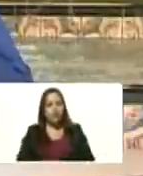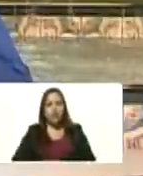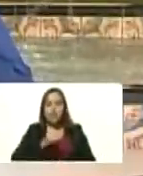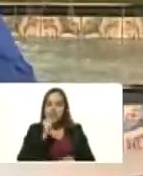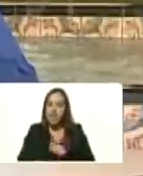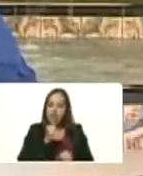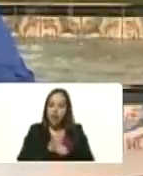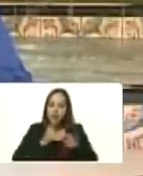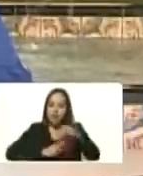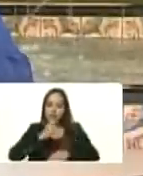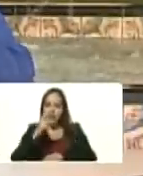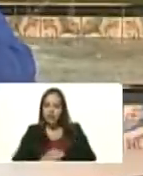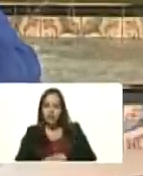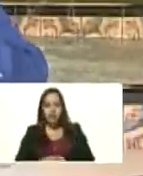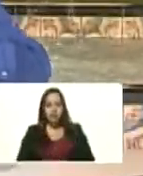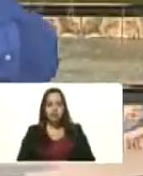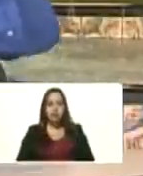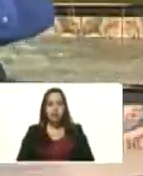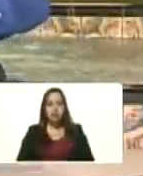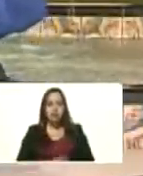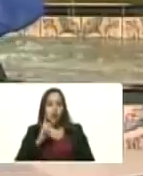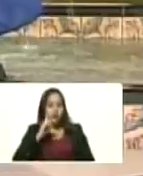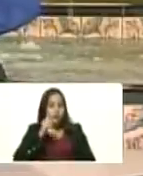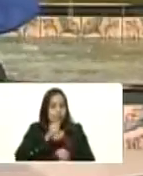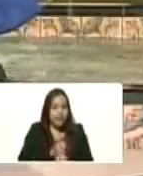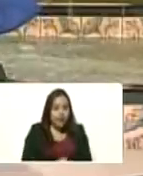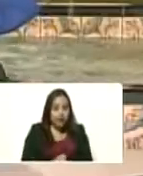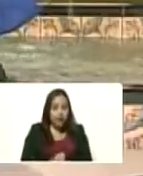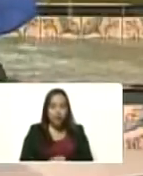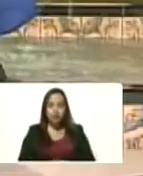la planificación las expectativas